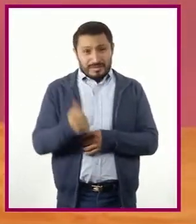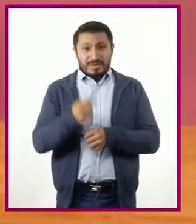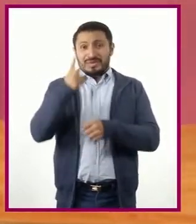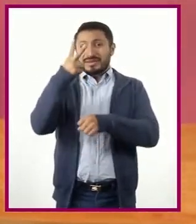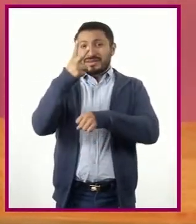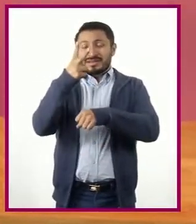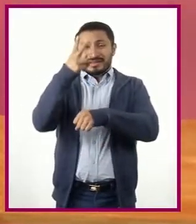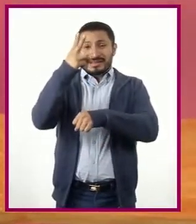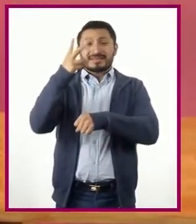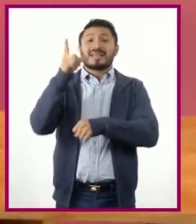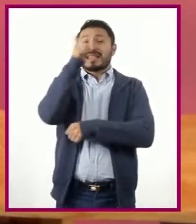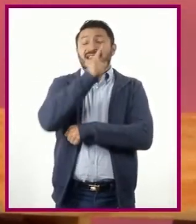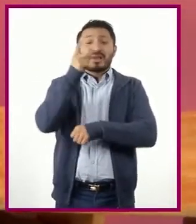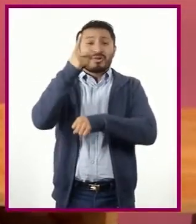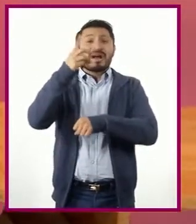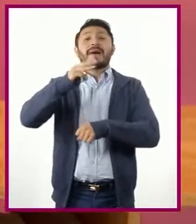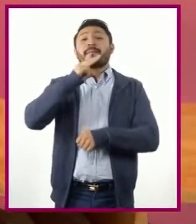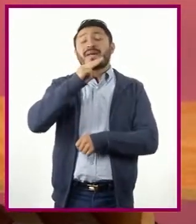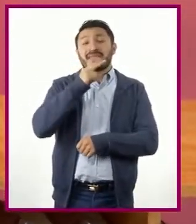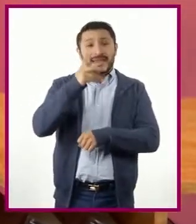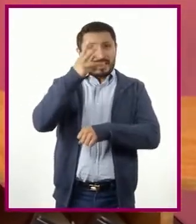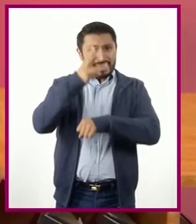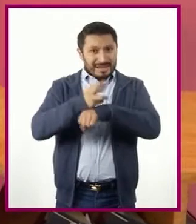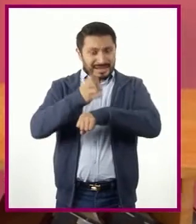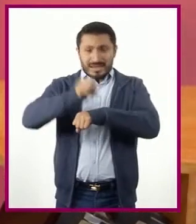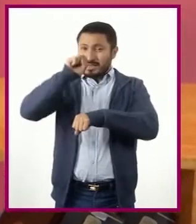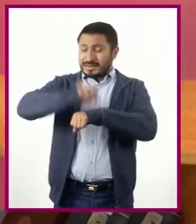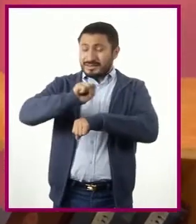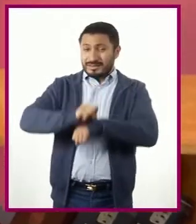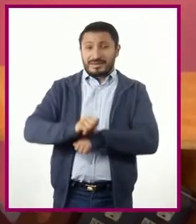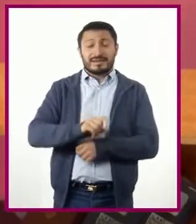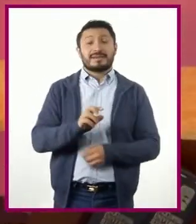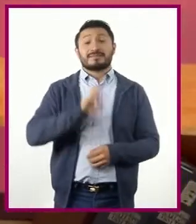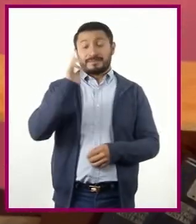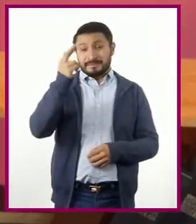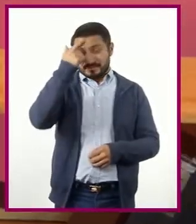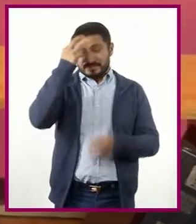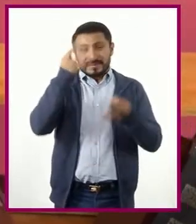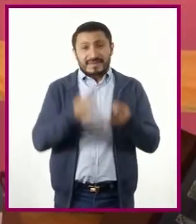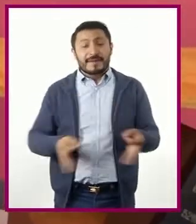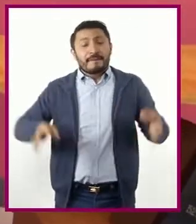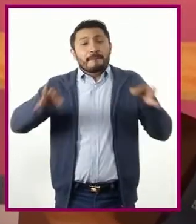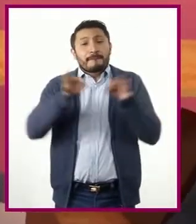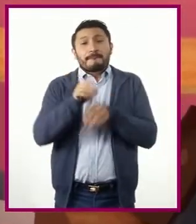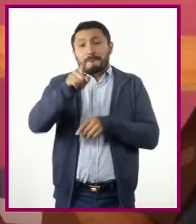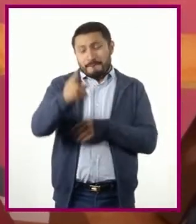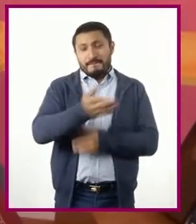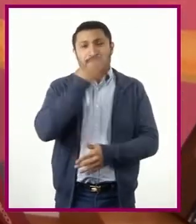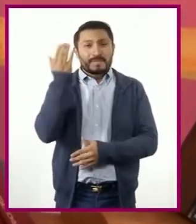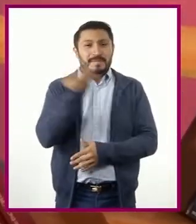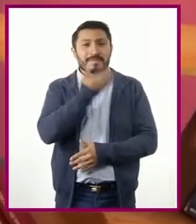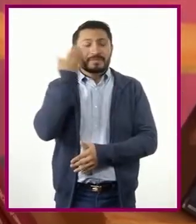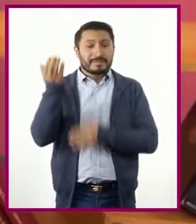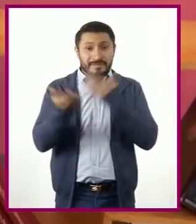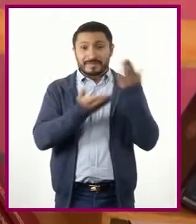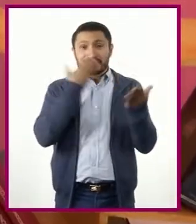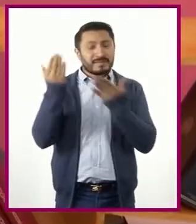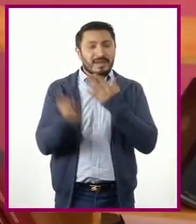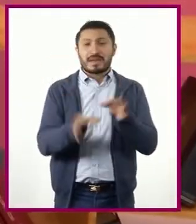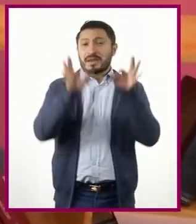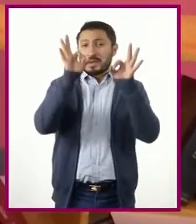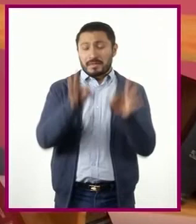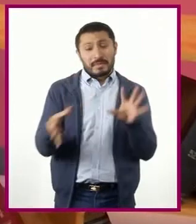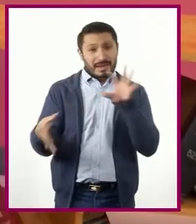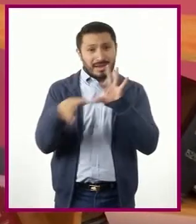tercer grado de secundaria. Antes de iniciar, les recuerdo que es importante que a sus hábitos de estudio sumen buenos hábitos de